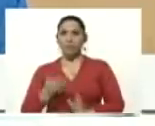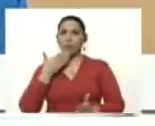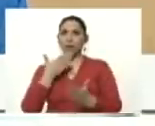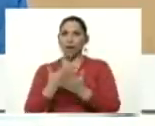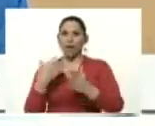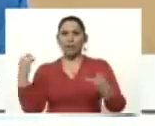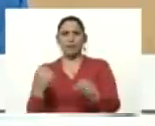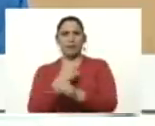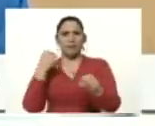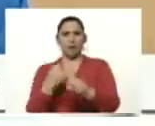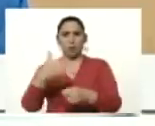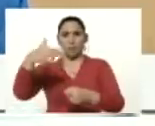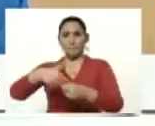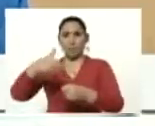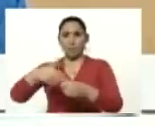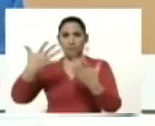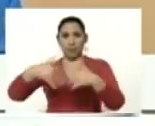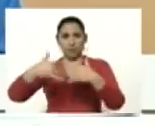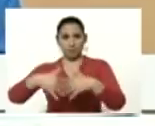los trabajadores de PDVSA.